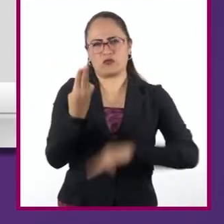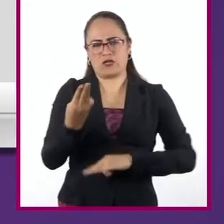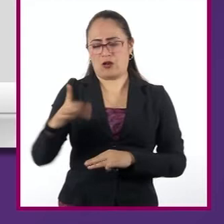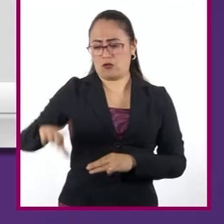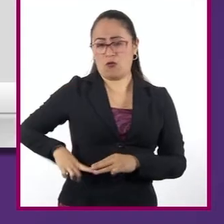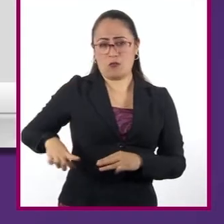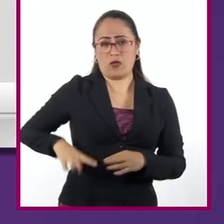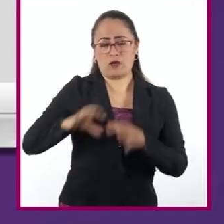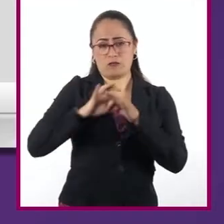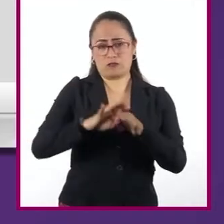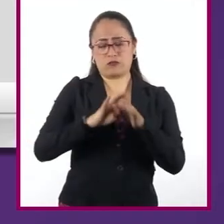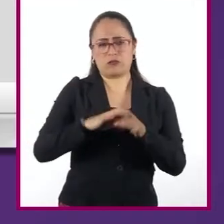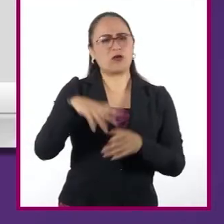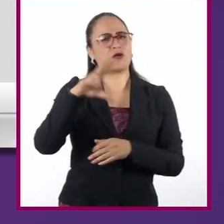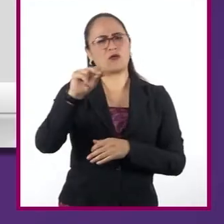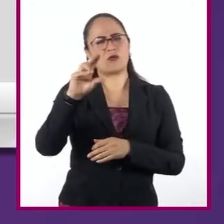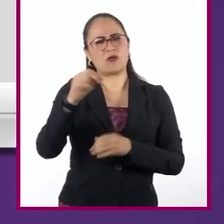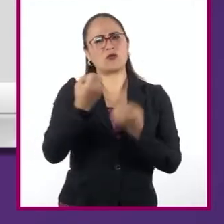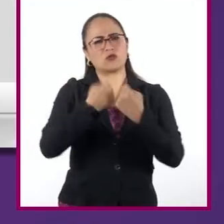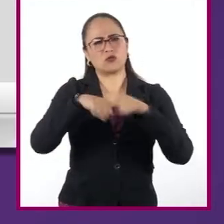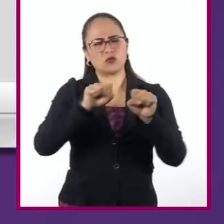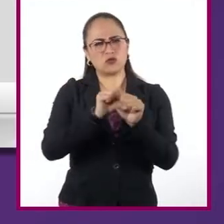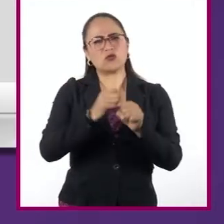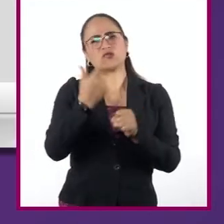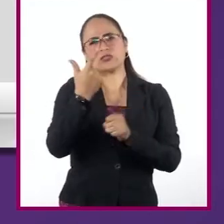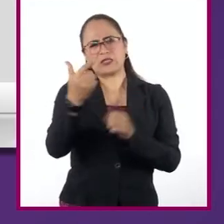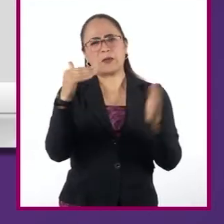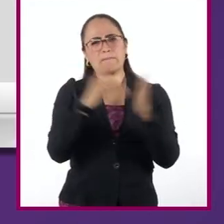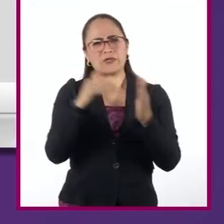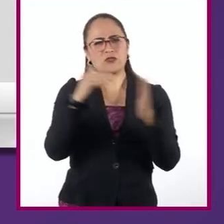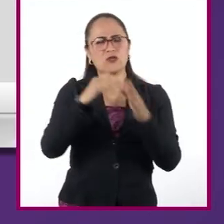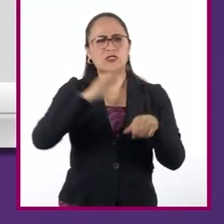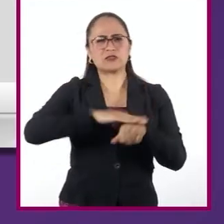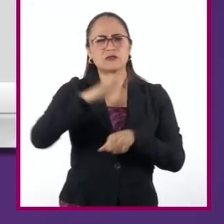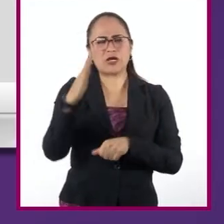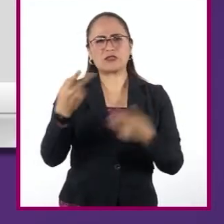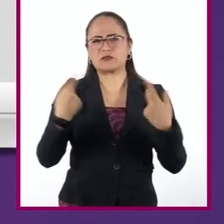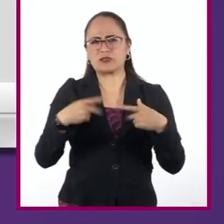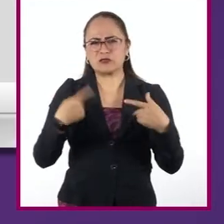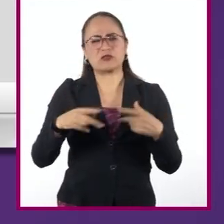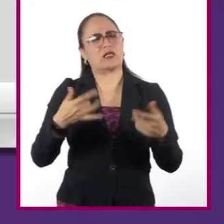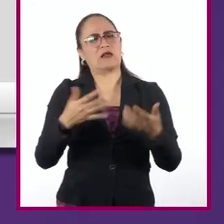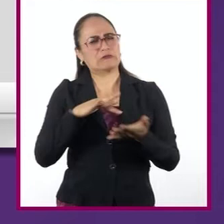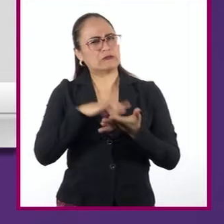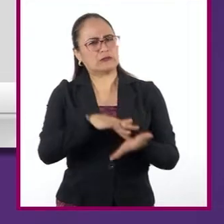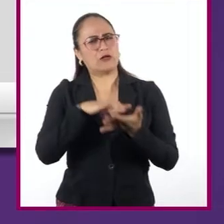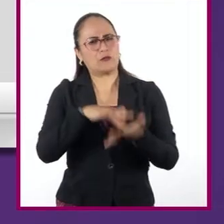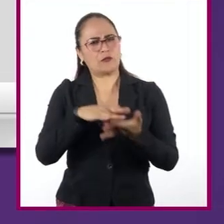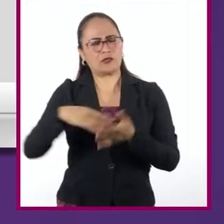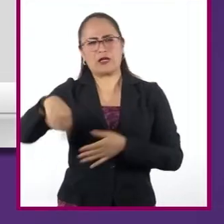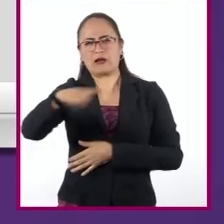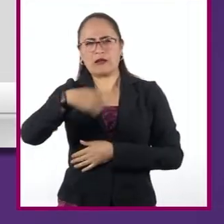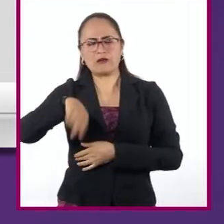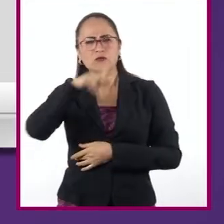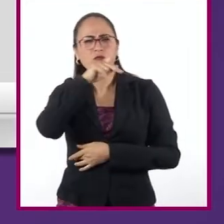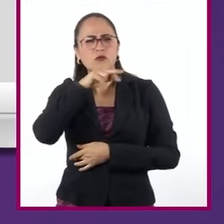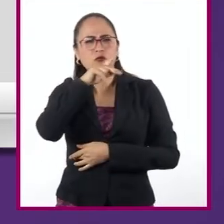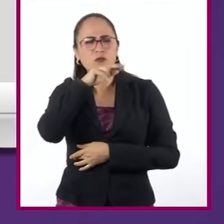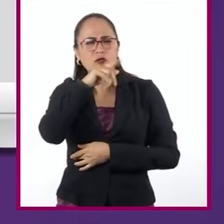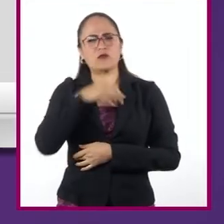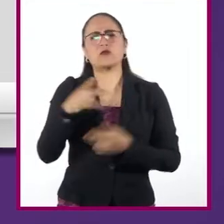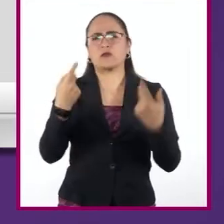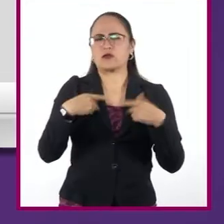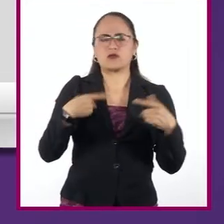con más de 7 millones de socios, activistas y simpatizantes preocupados para que todas las